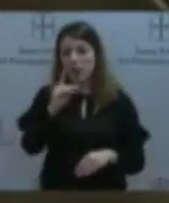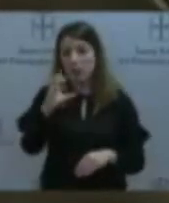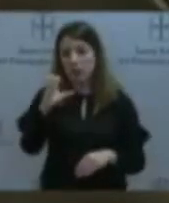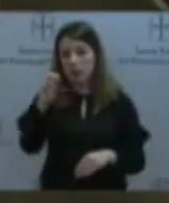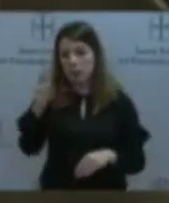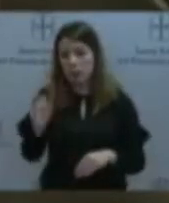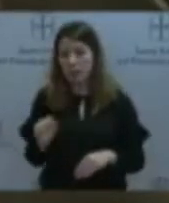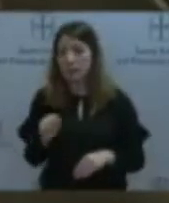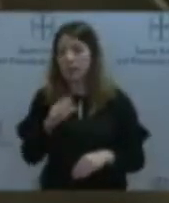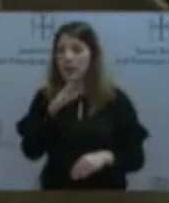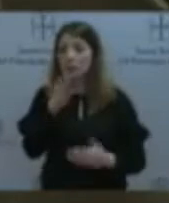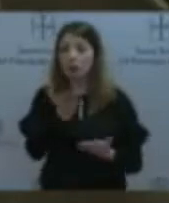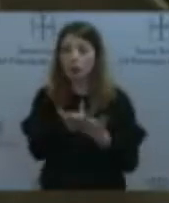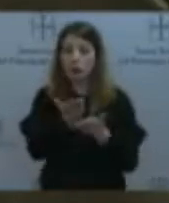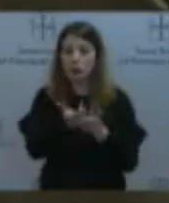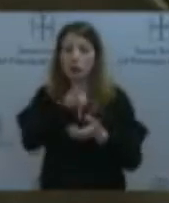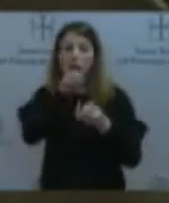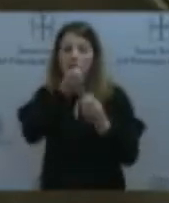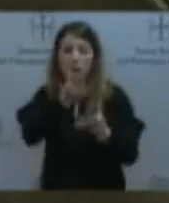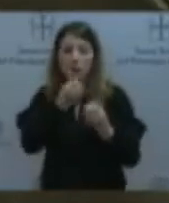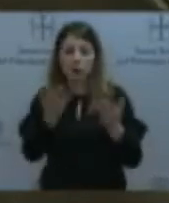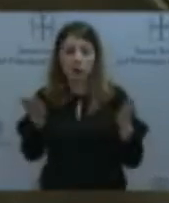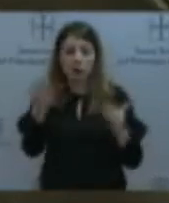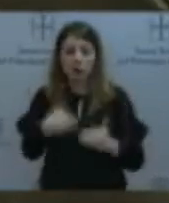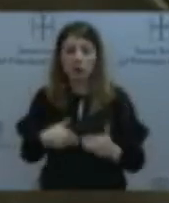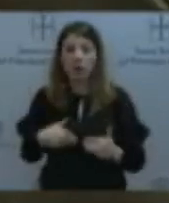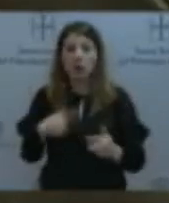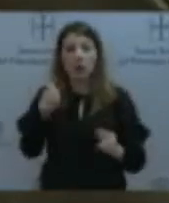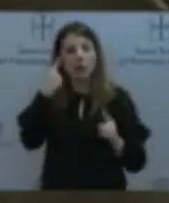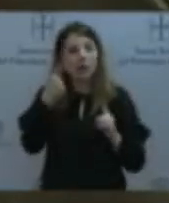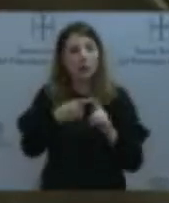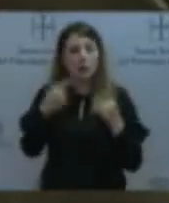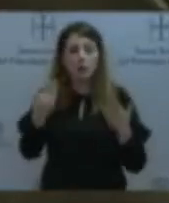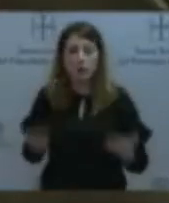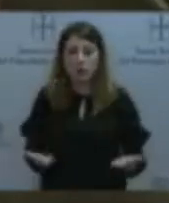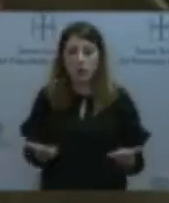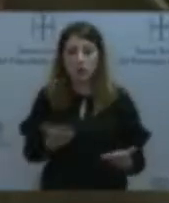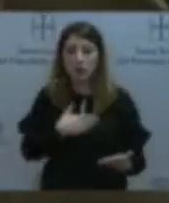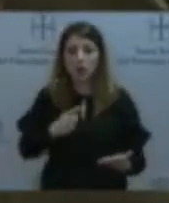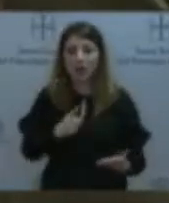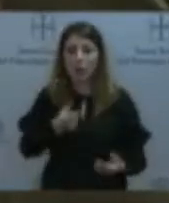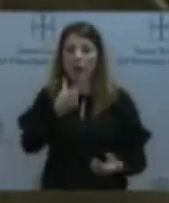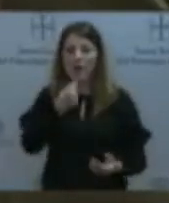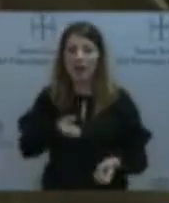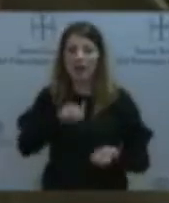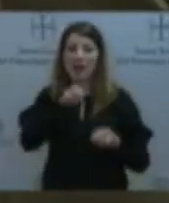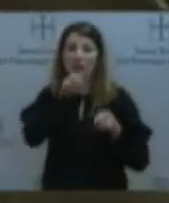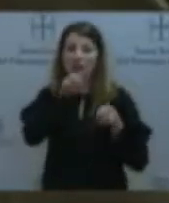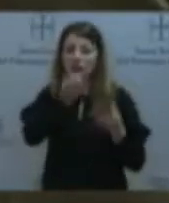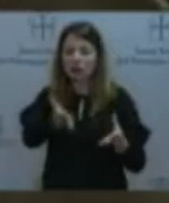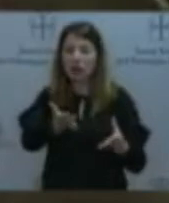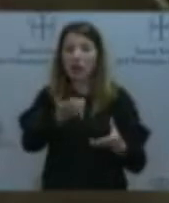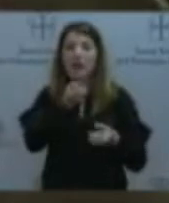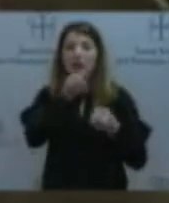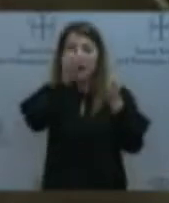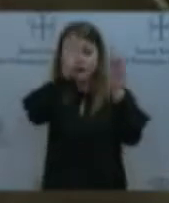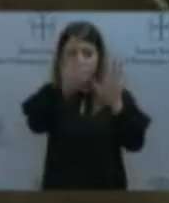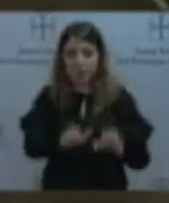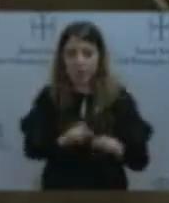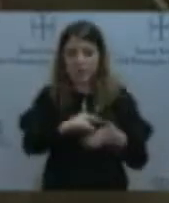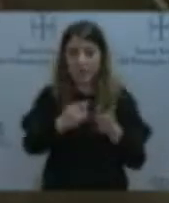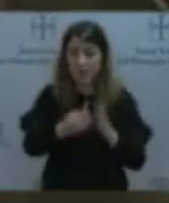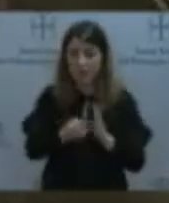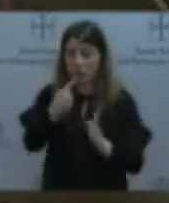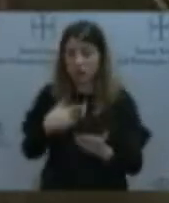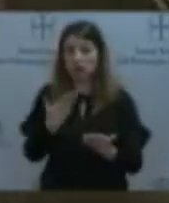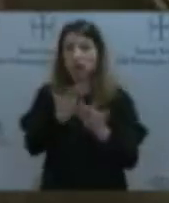que consistía en no querer facilitar los informes técnicos que se pedían. Ustedes alegaban que suponía un volumen